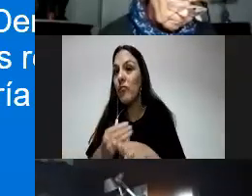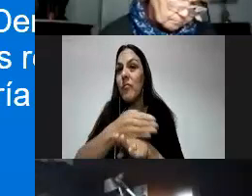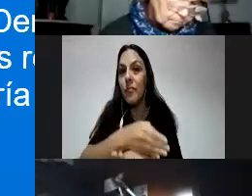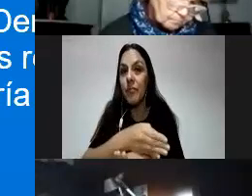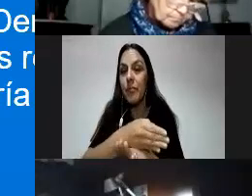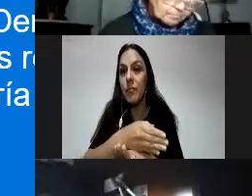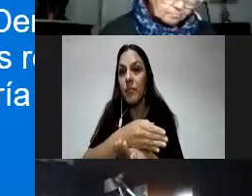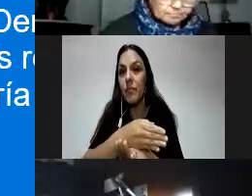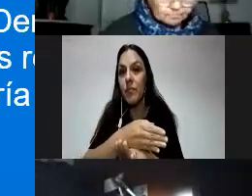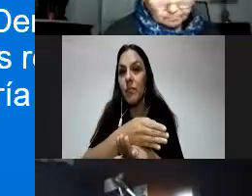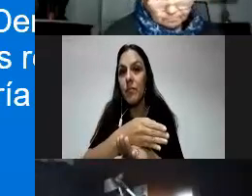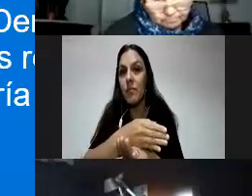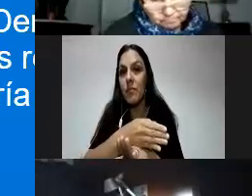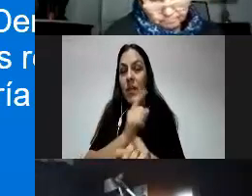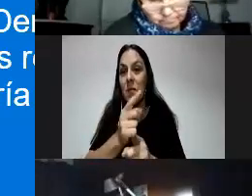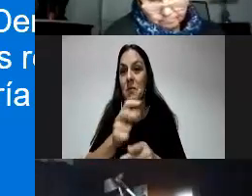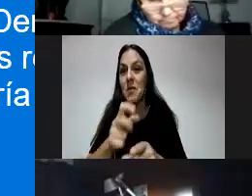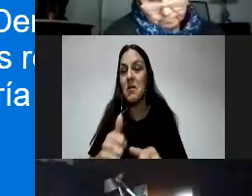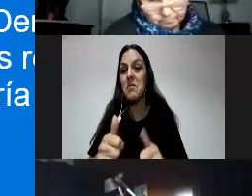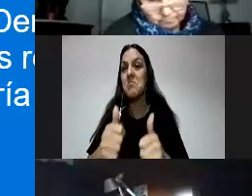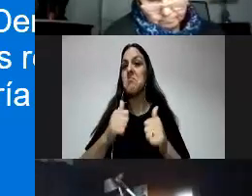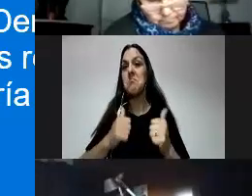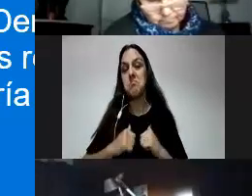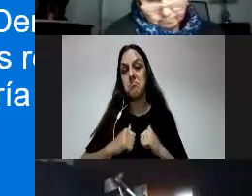sentadas en su propia silla.